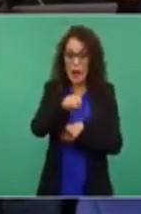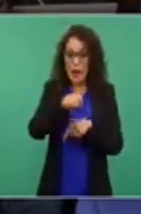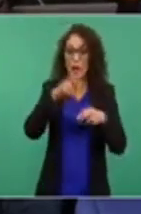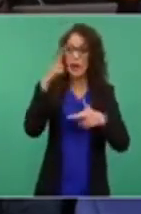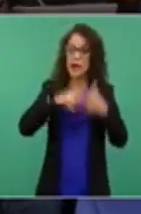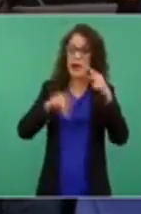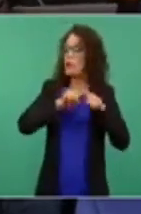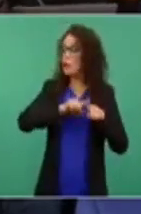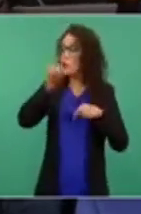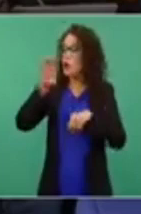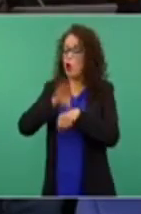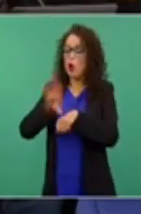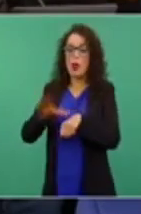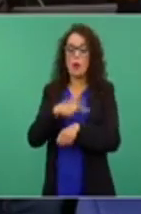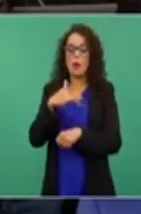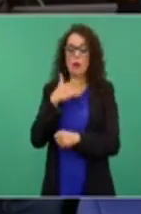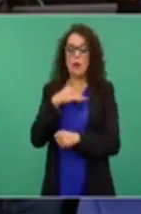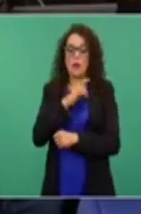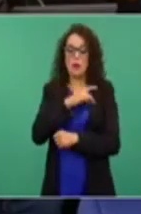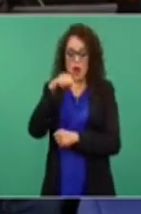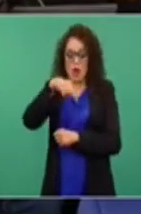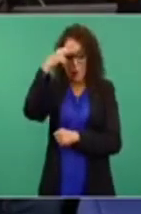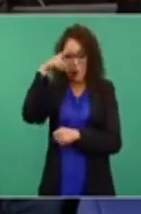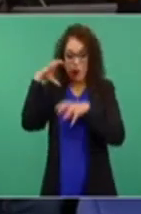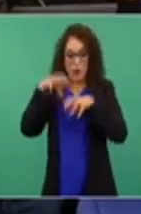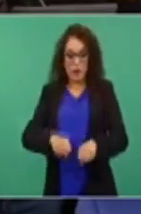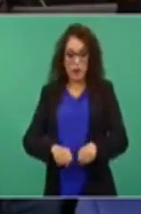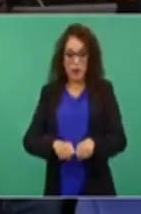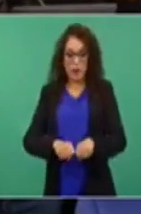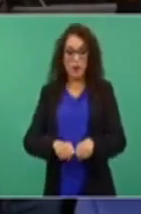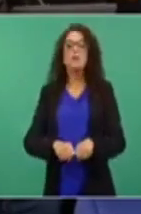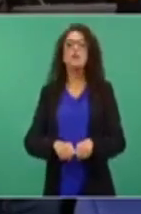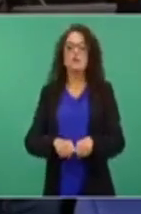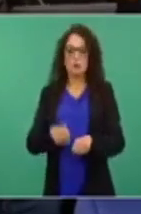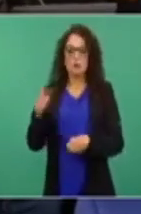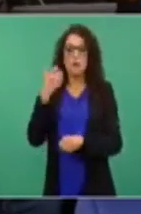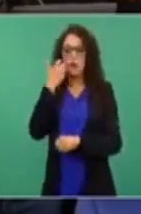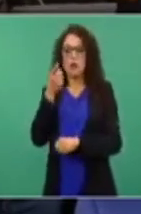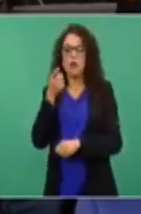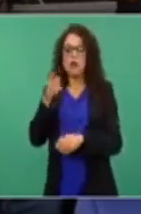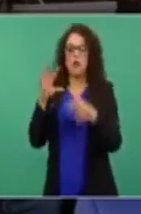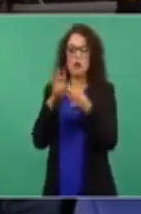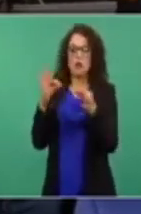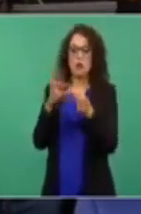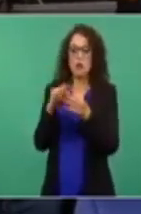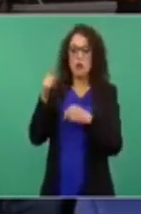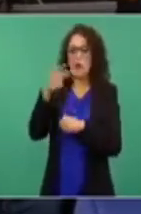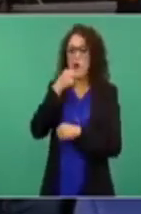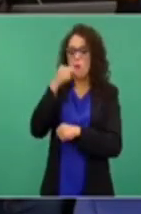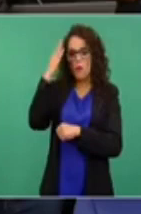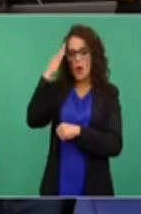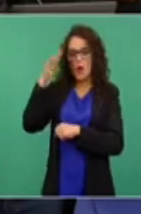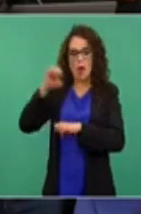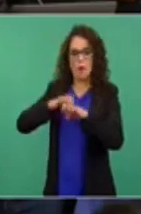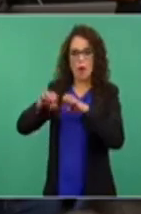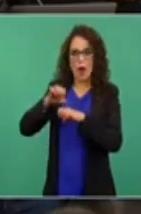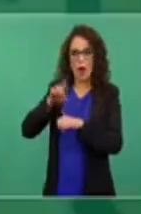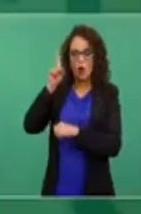el gobierno paraguayo dijo que iba a llamar a cuentas al embajador de México en ese país para dar una explicación de por qué se le